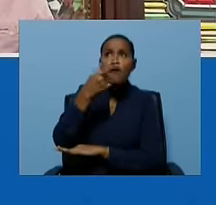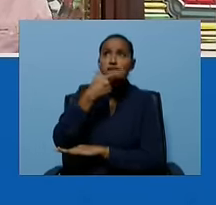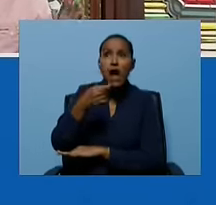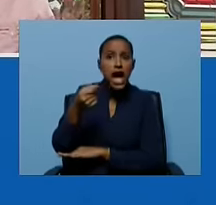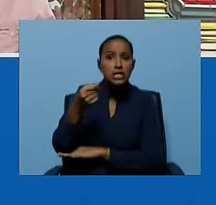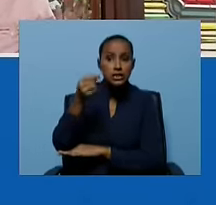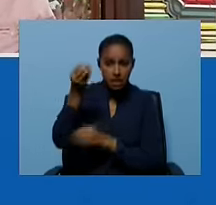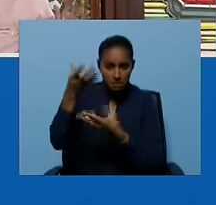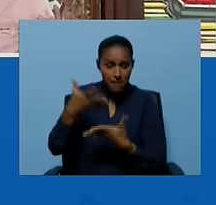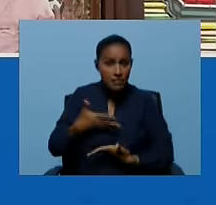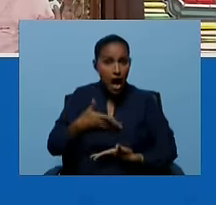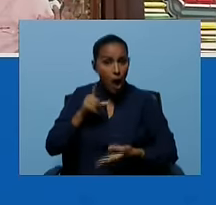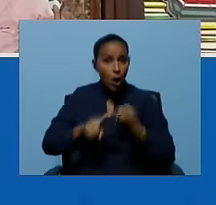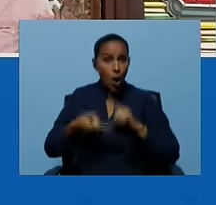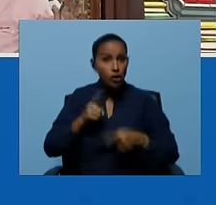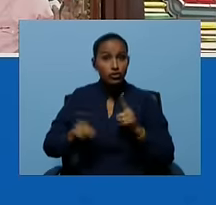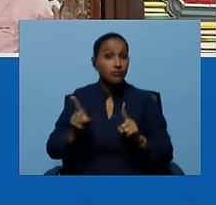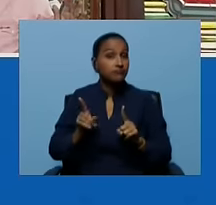agua.